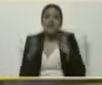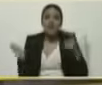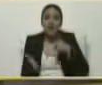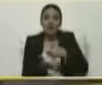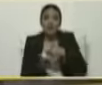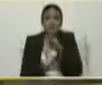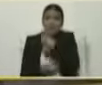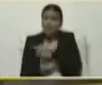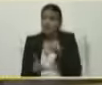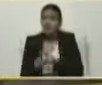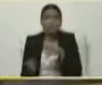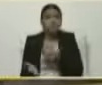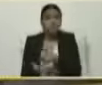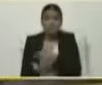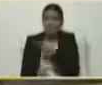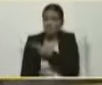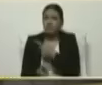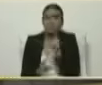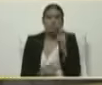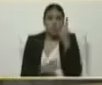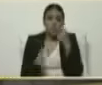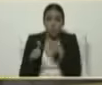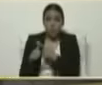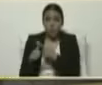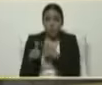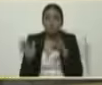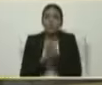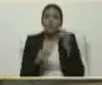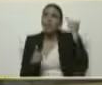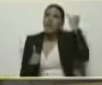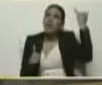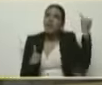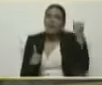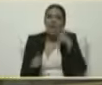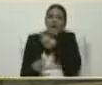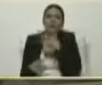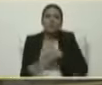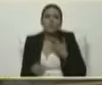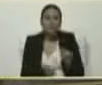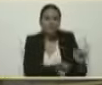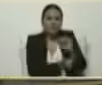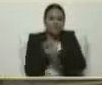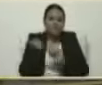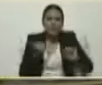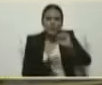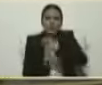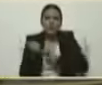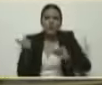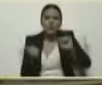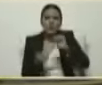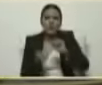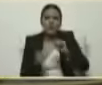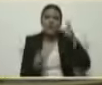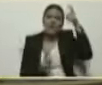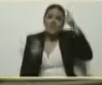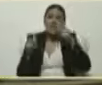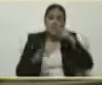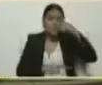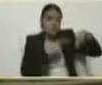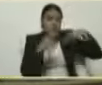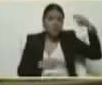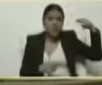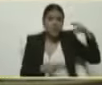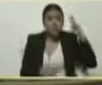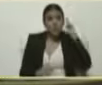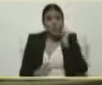debilidades. Uno, la idea de que pueden destruir al chavismo y al bolivarianismo